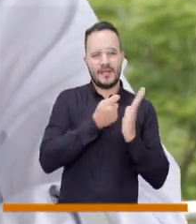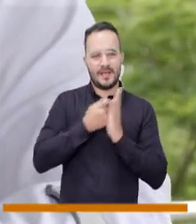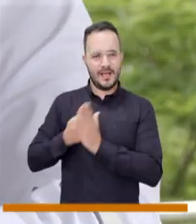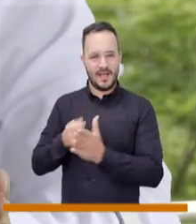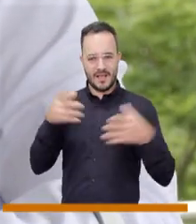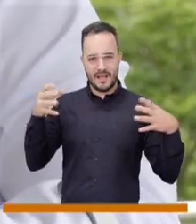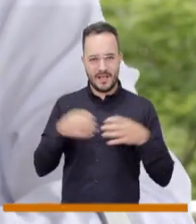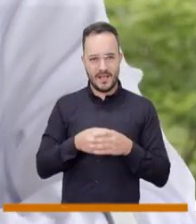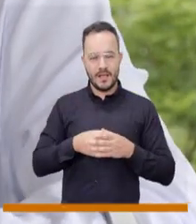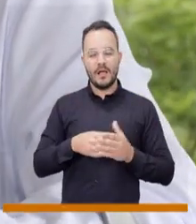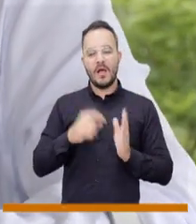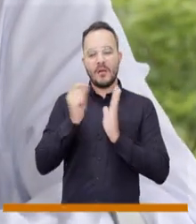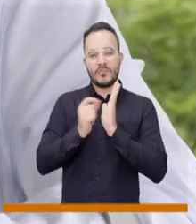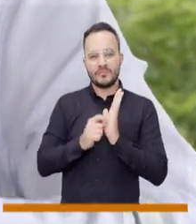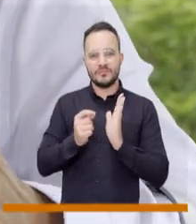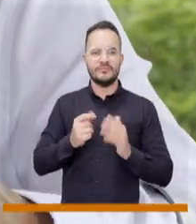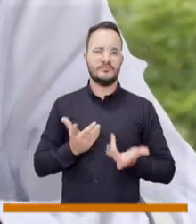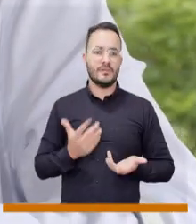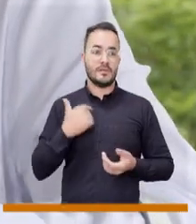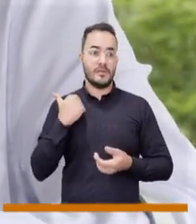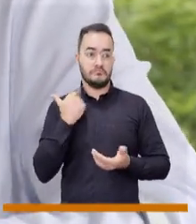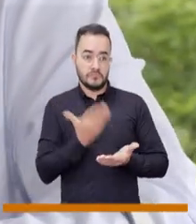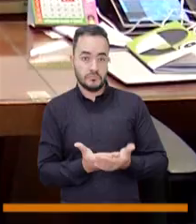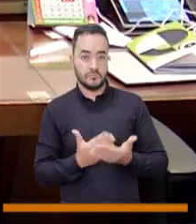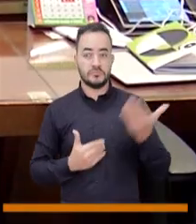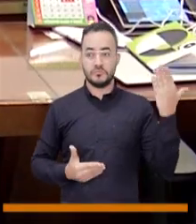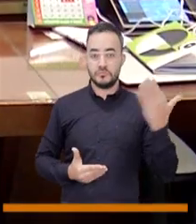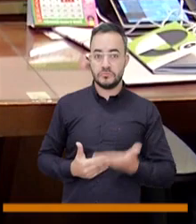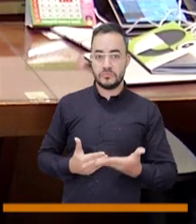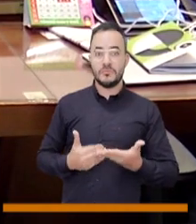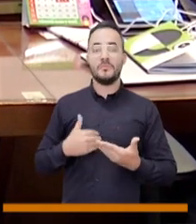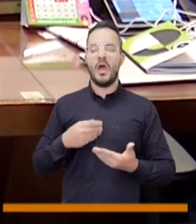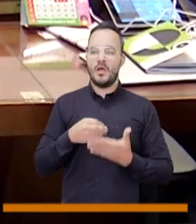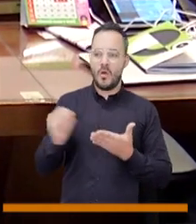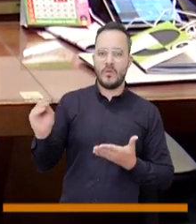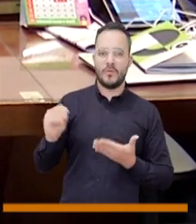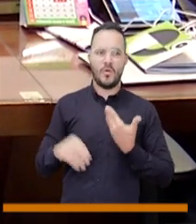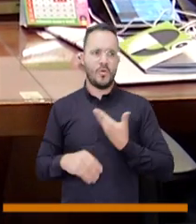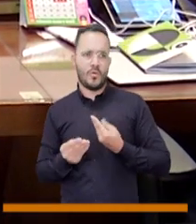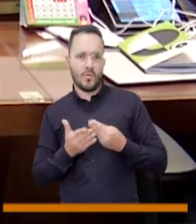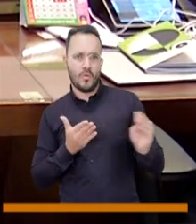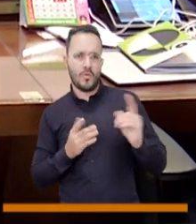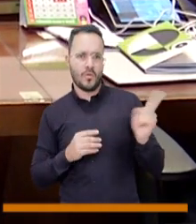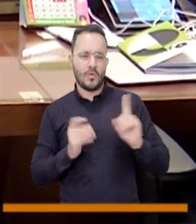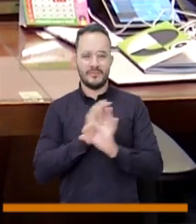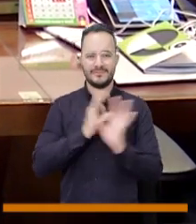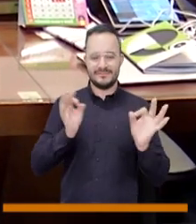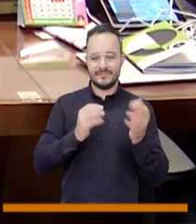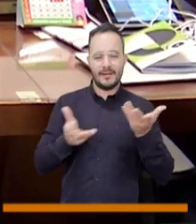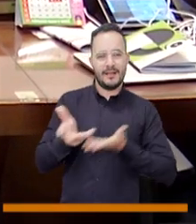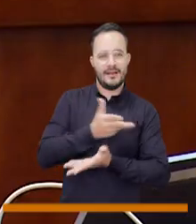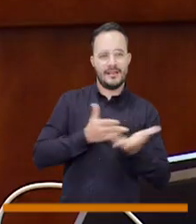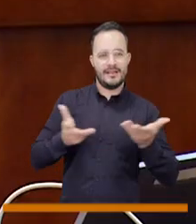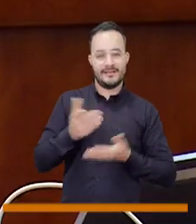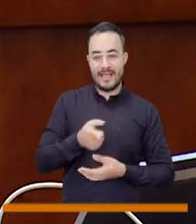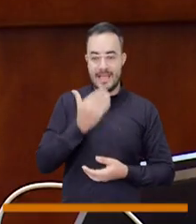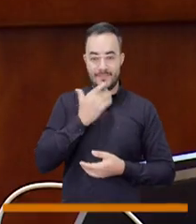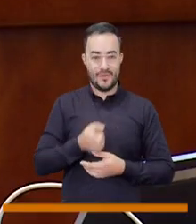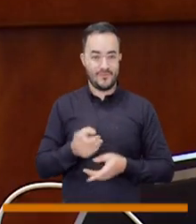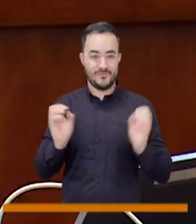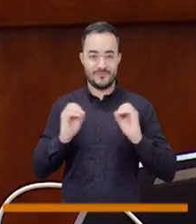que es un primer paso donde hay una contraoferta, usted me compra, yo le compro. Si en ese momento no hay una negociación,